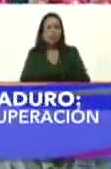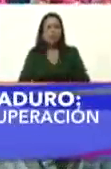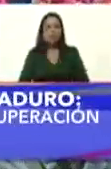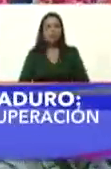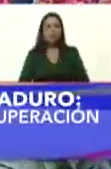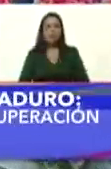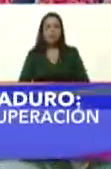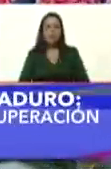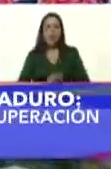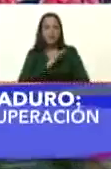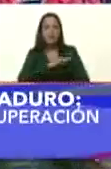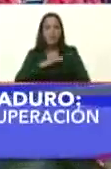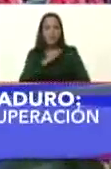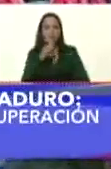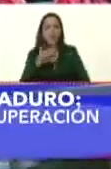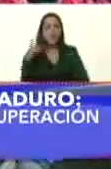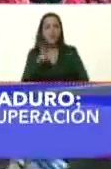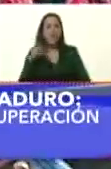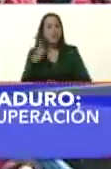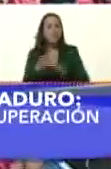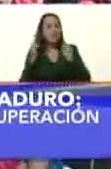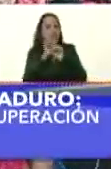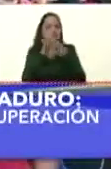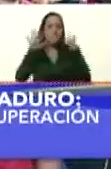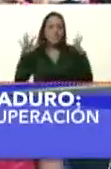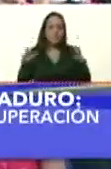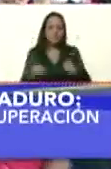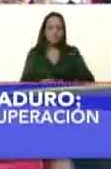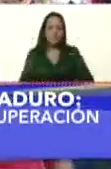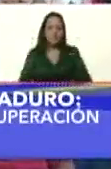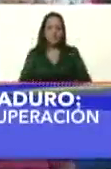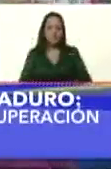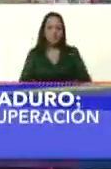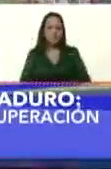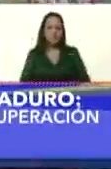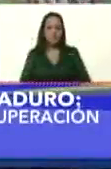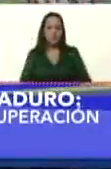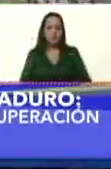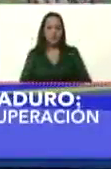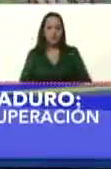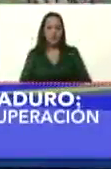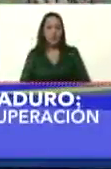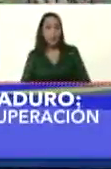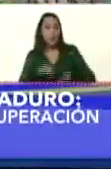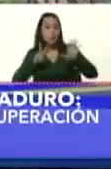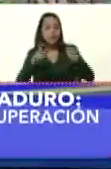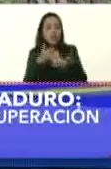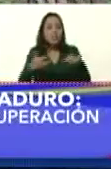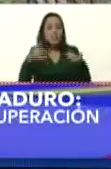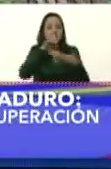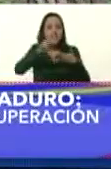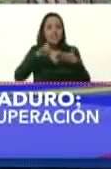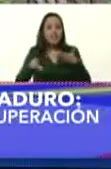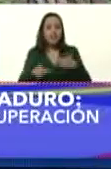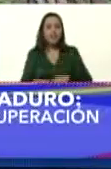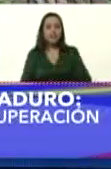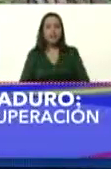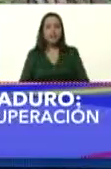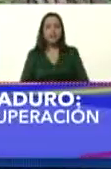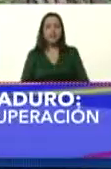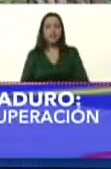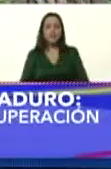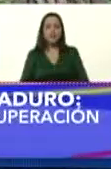La misión Venezuela Bella tiene que brillar, compadre. Y con las 7 líneas estratégicas, mira,